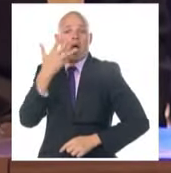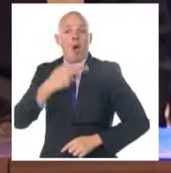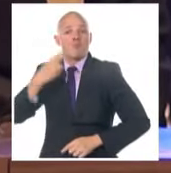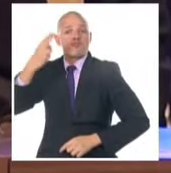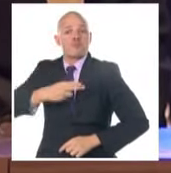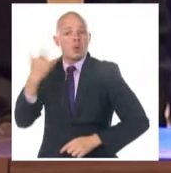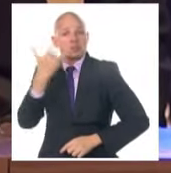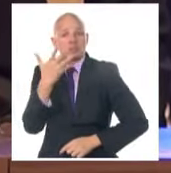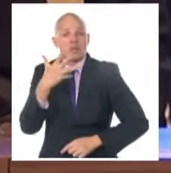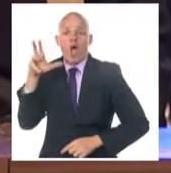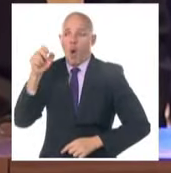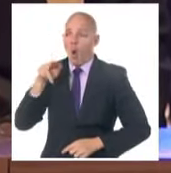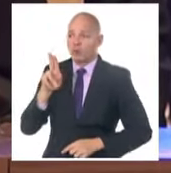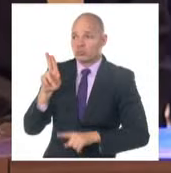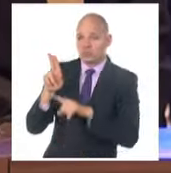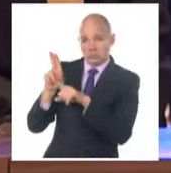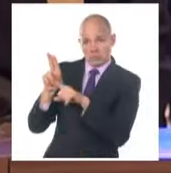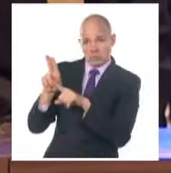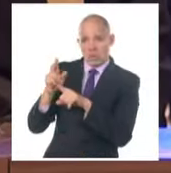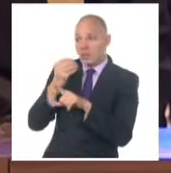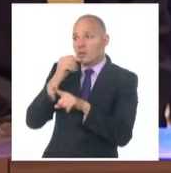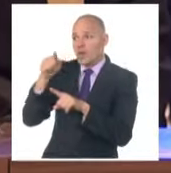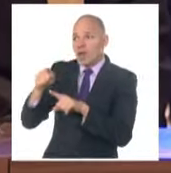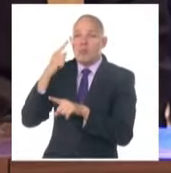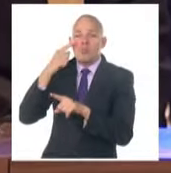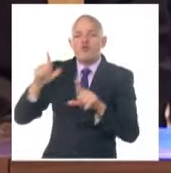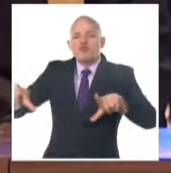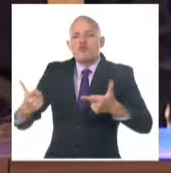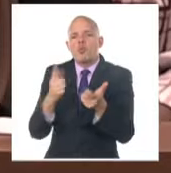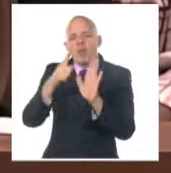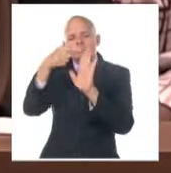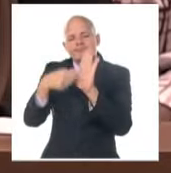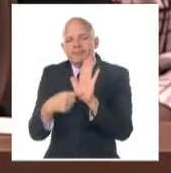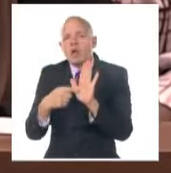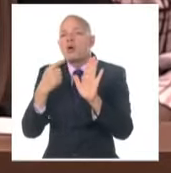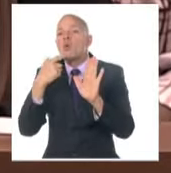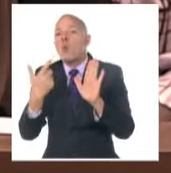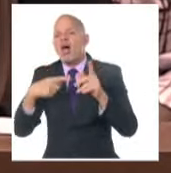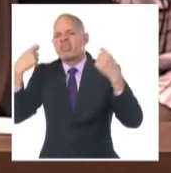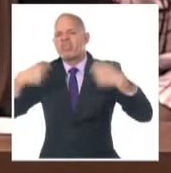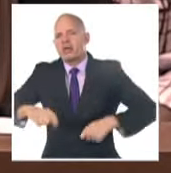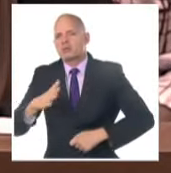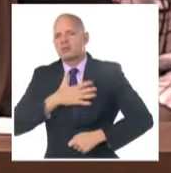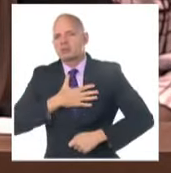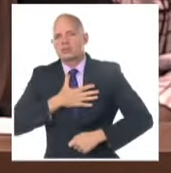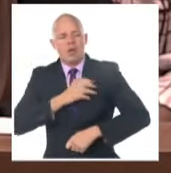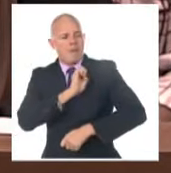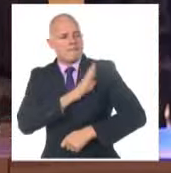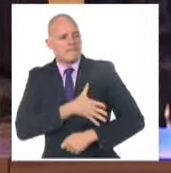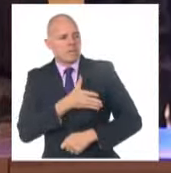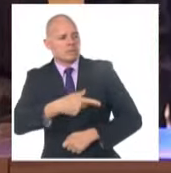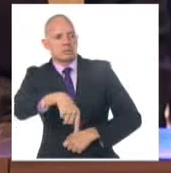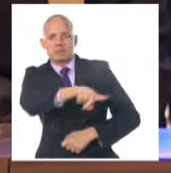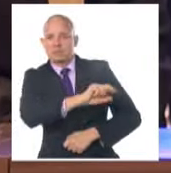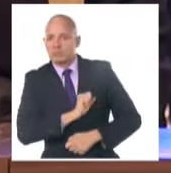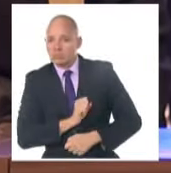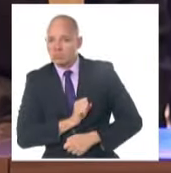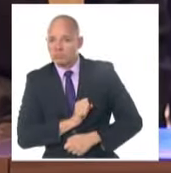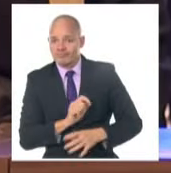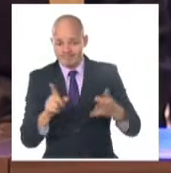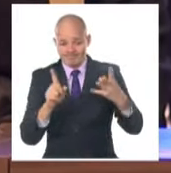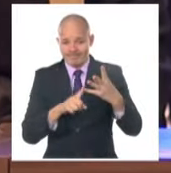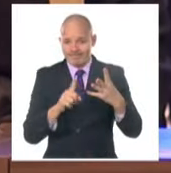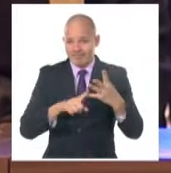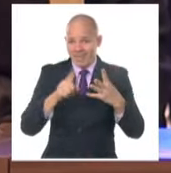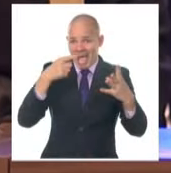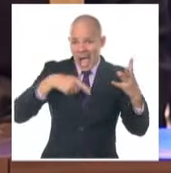preservar los derechos inalienables del pueblo palestino, apoyar el pronto ingreso del Estado